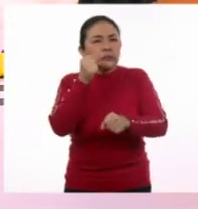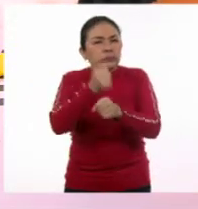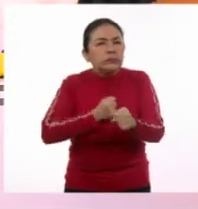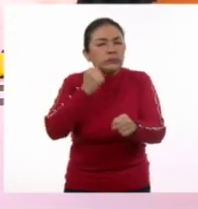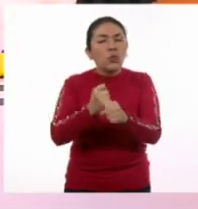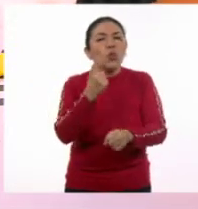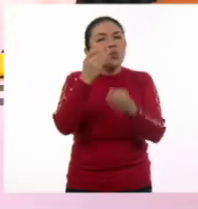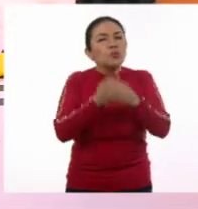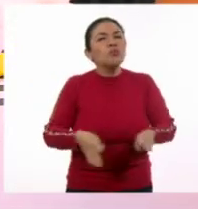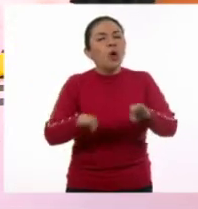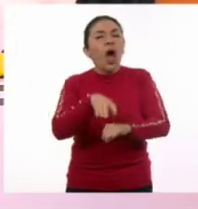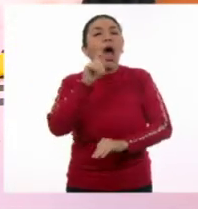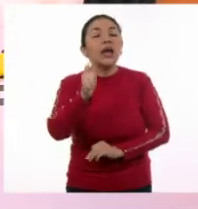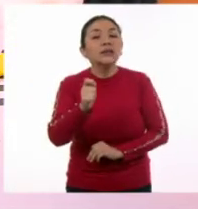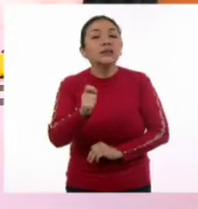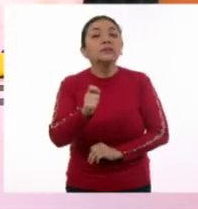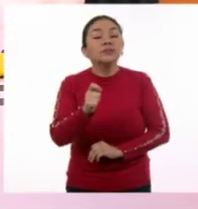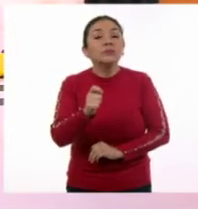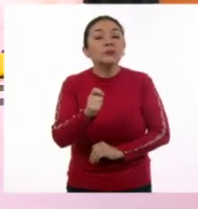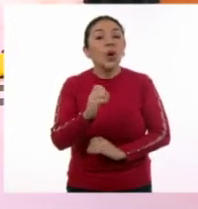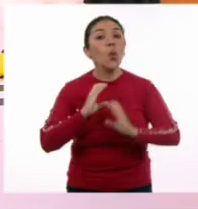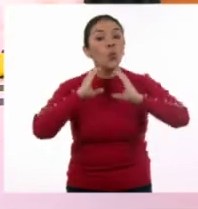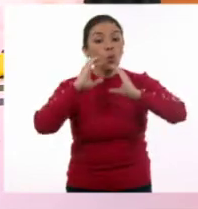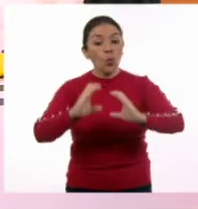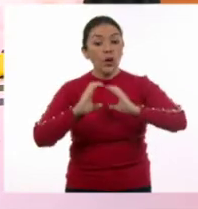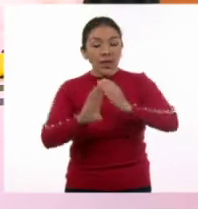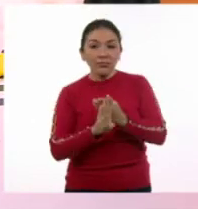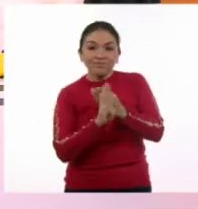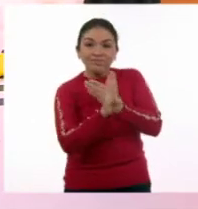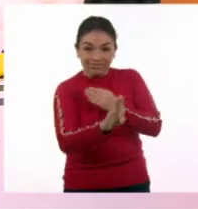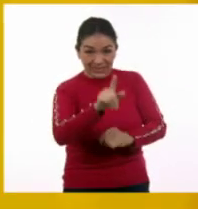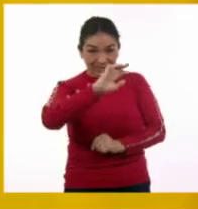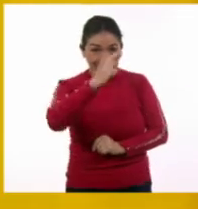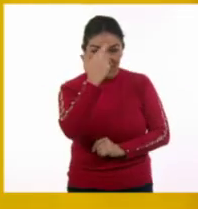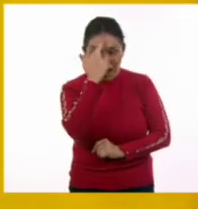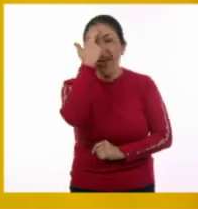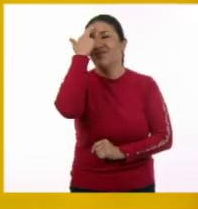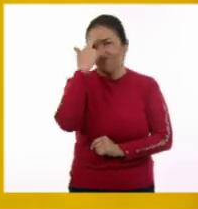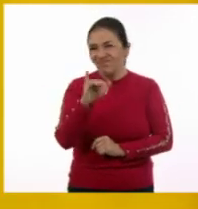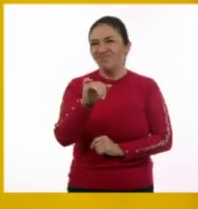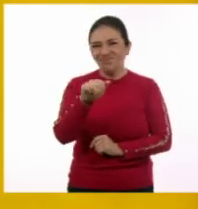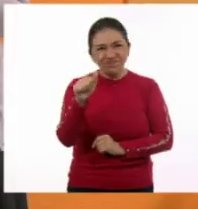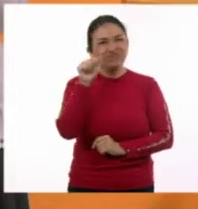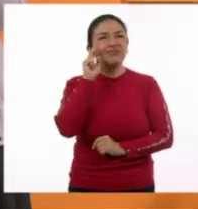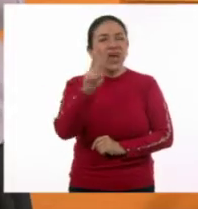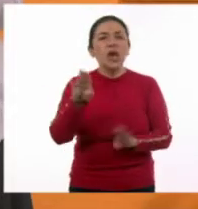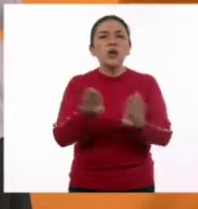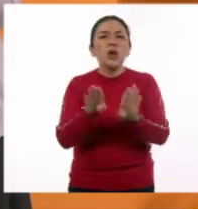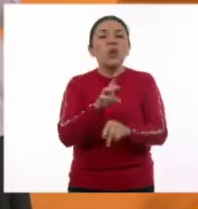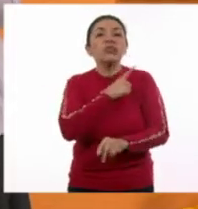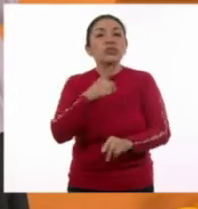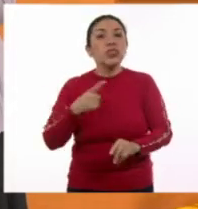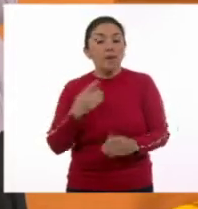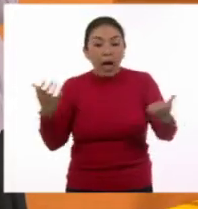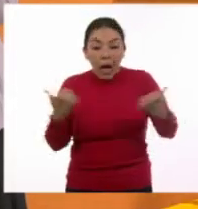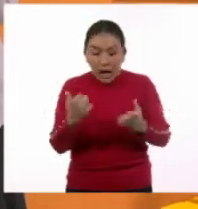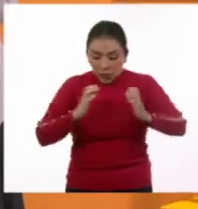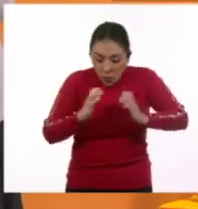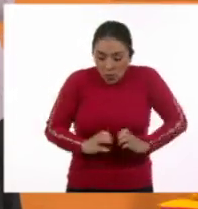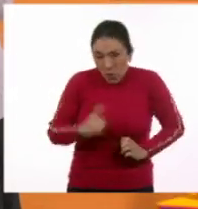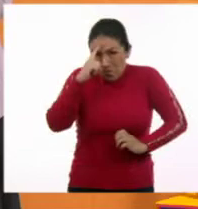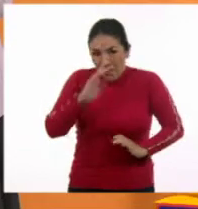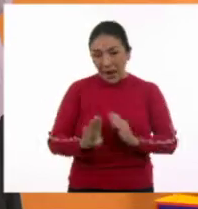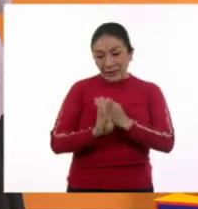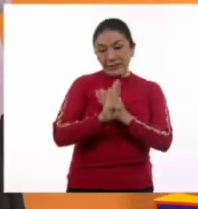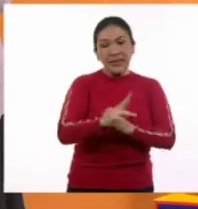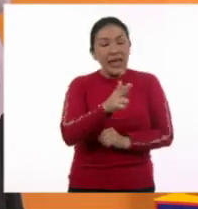algo muy importante que es la prevención recuerdas si vimos algunas de las medidas que debíamos tomar para prevenir lesiones